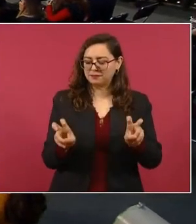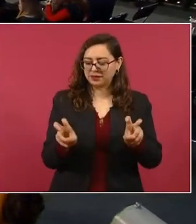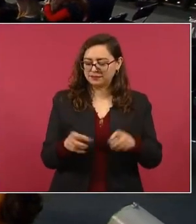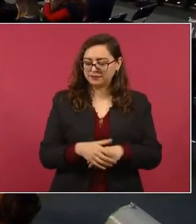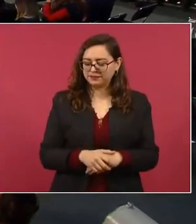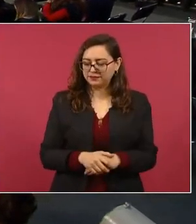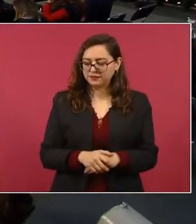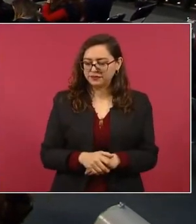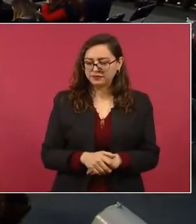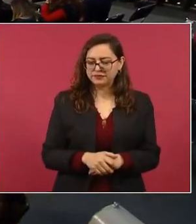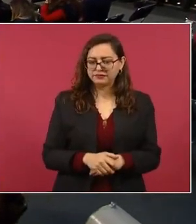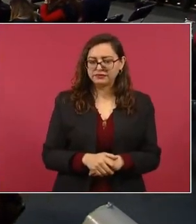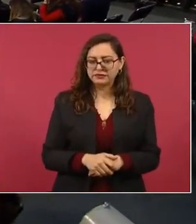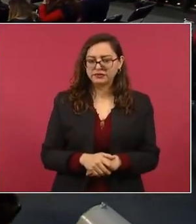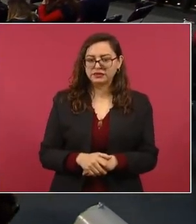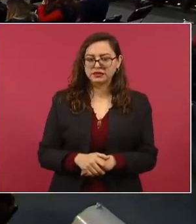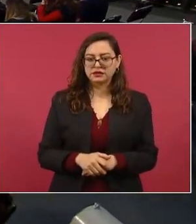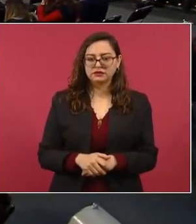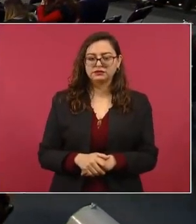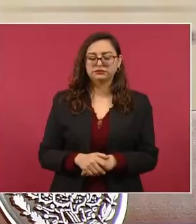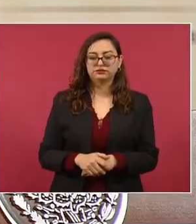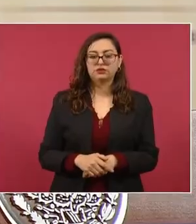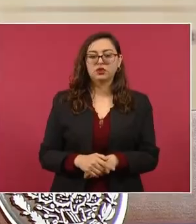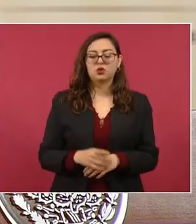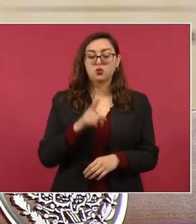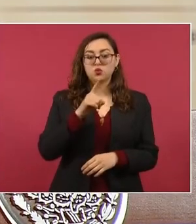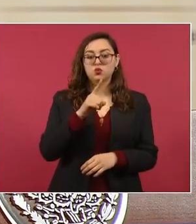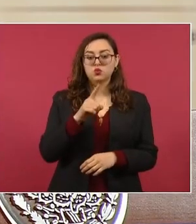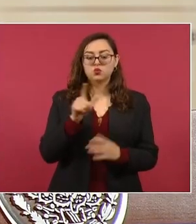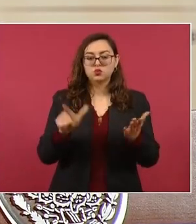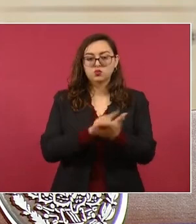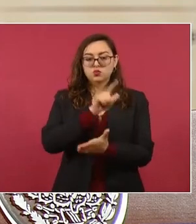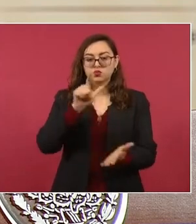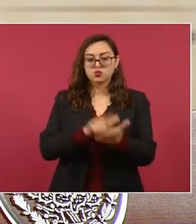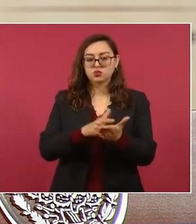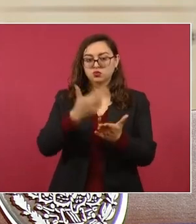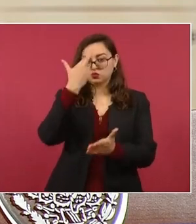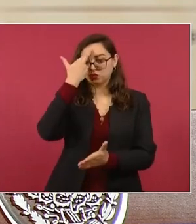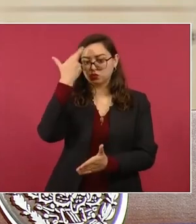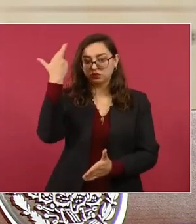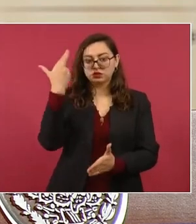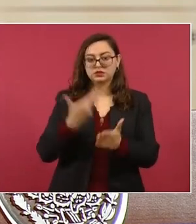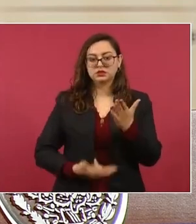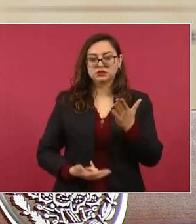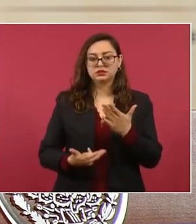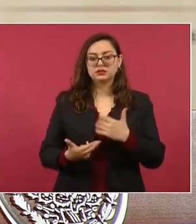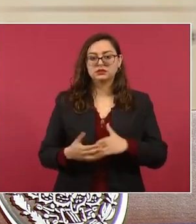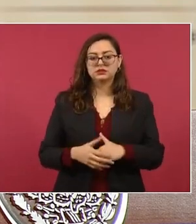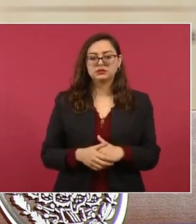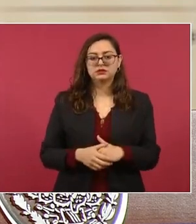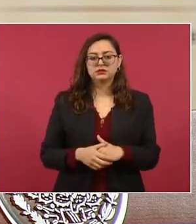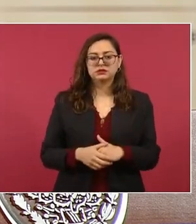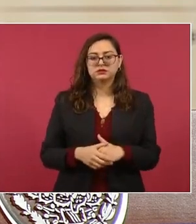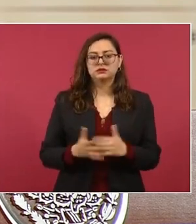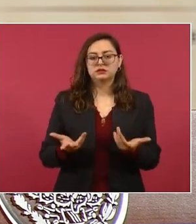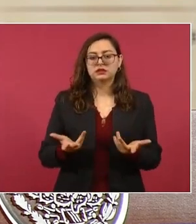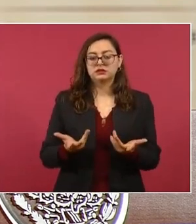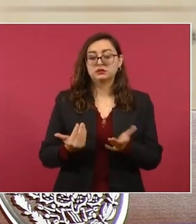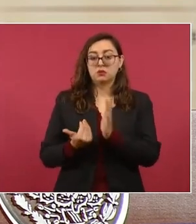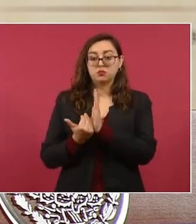delitos en donde hemos tenido, como aquí lo sostuvo Rosa Isela,